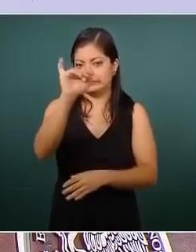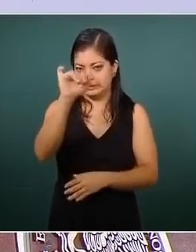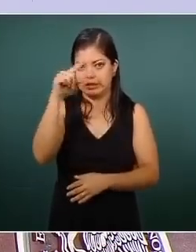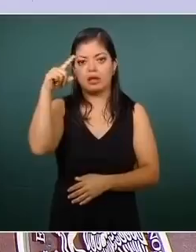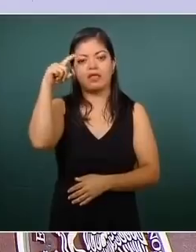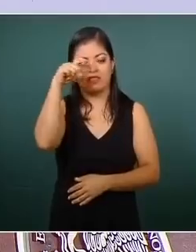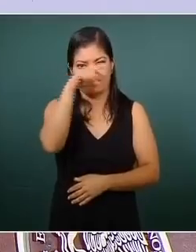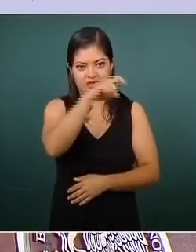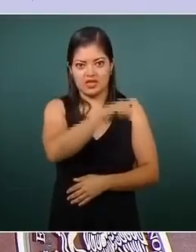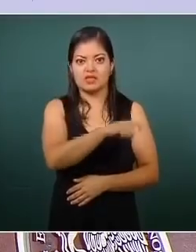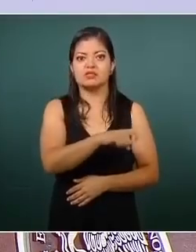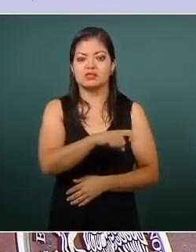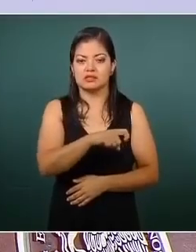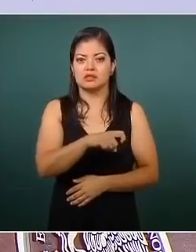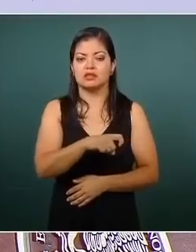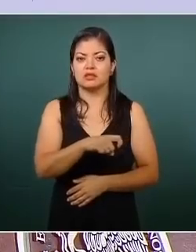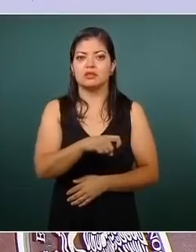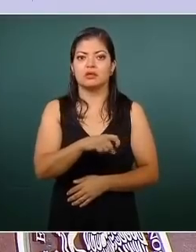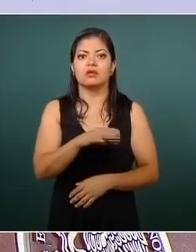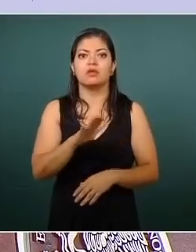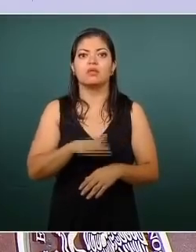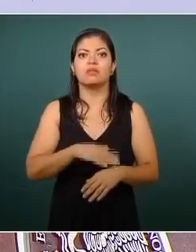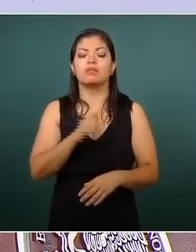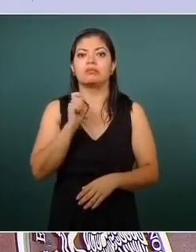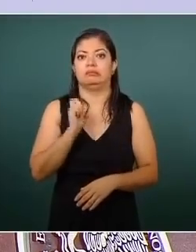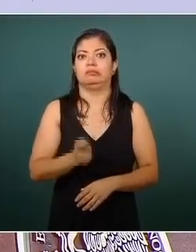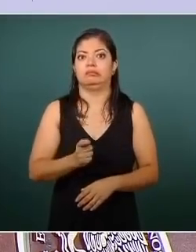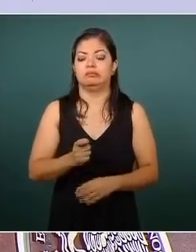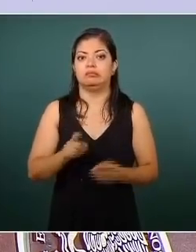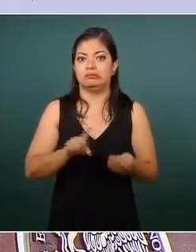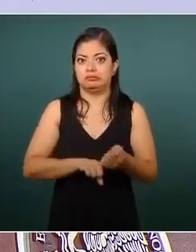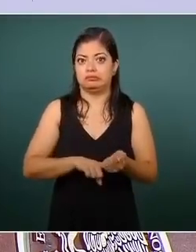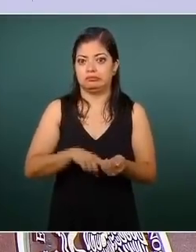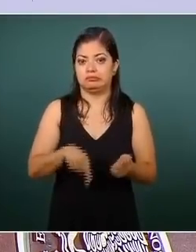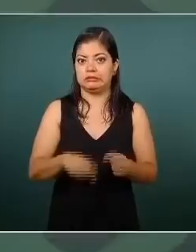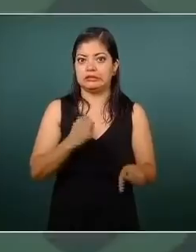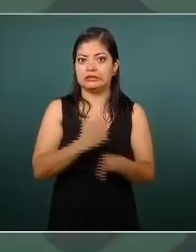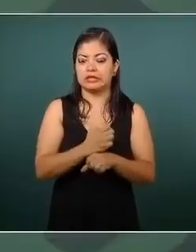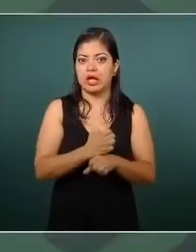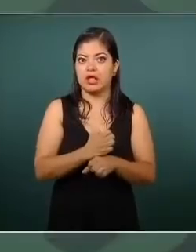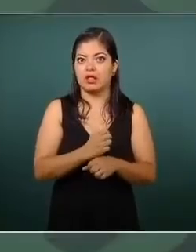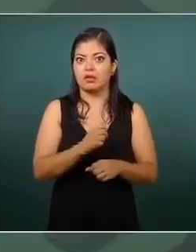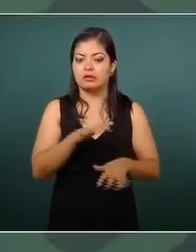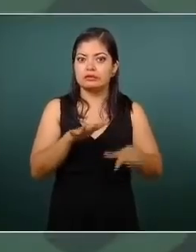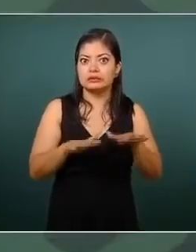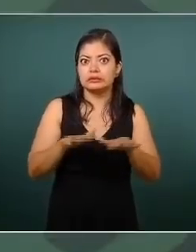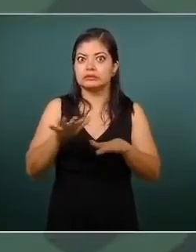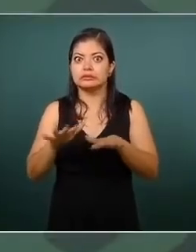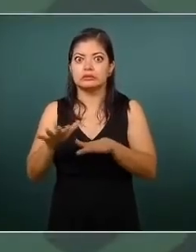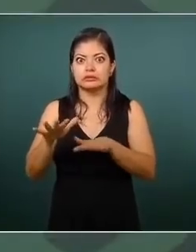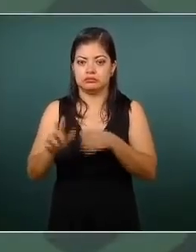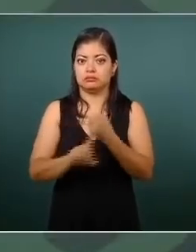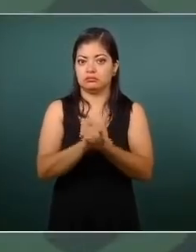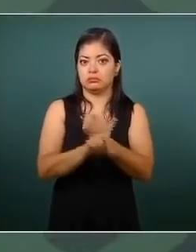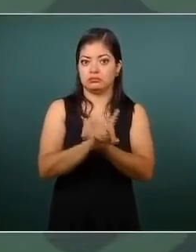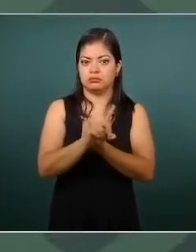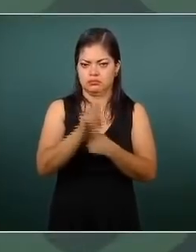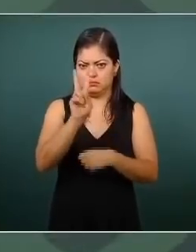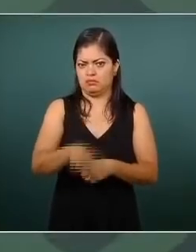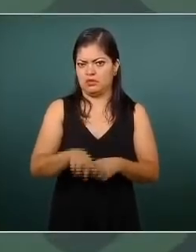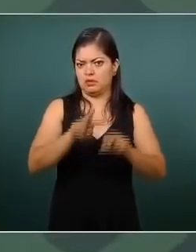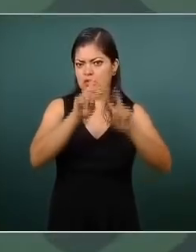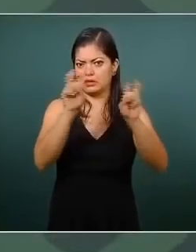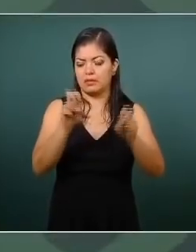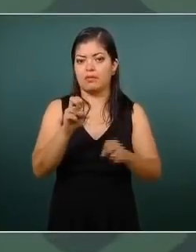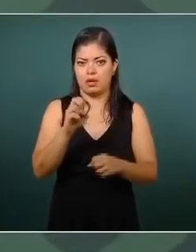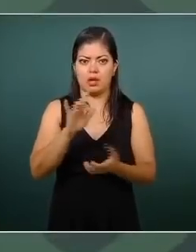episodio en el que se puso en riesgo la estabilidad de nuestro Estado y son temas que agradezco mucho